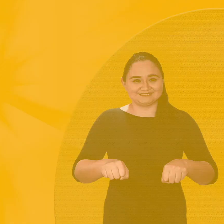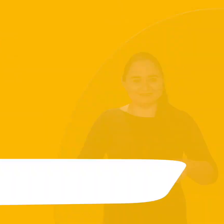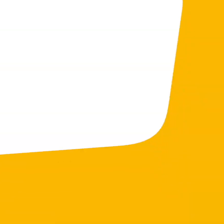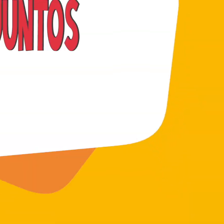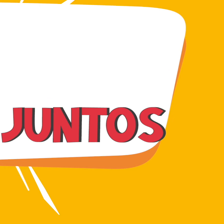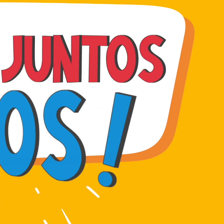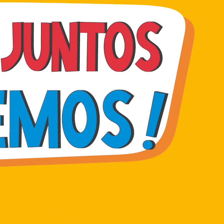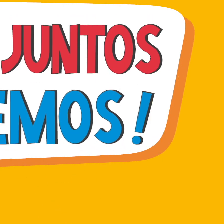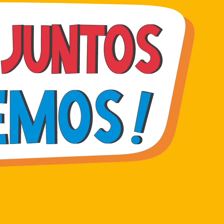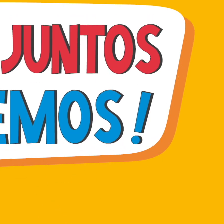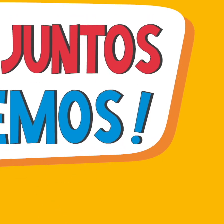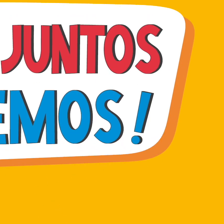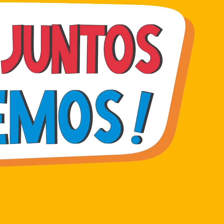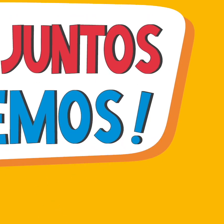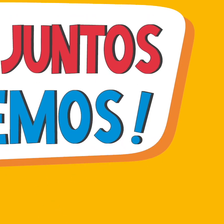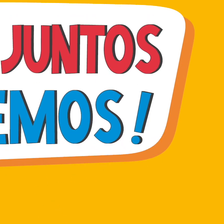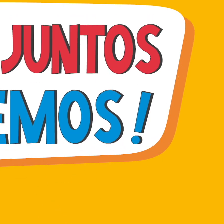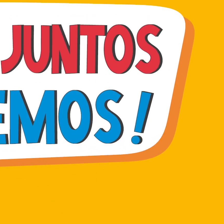juntas y juntos, sí podemos.